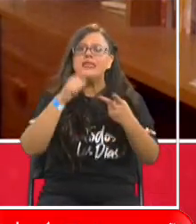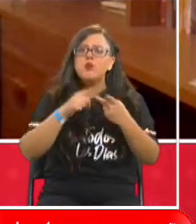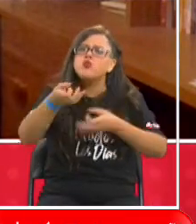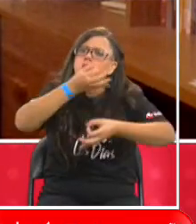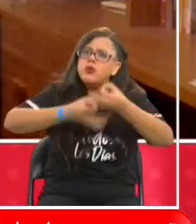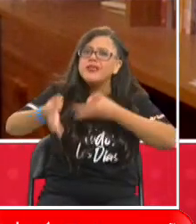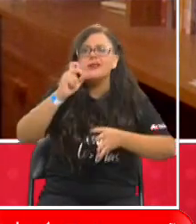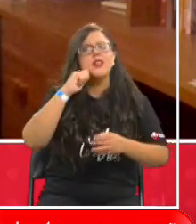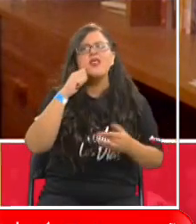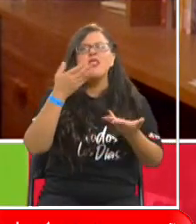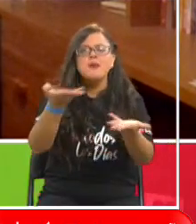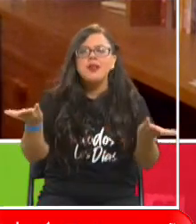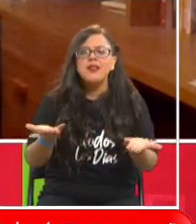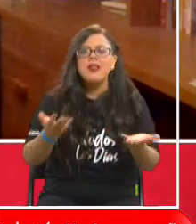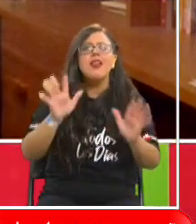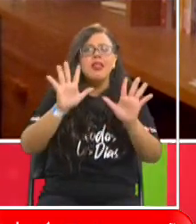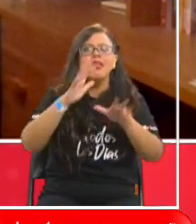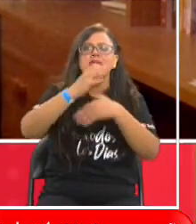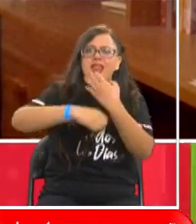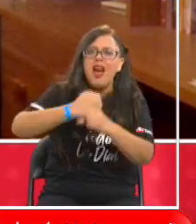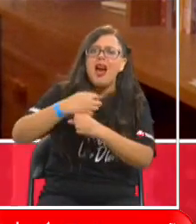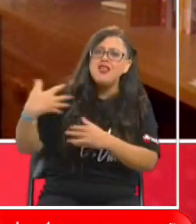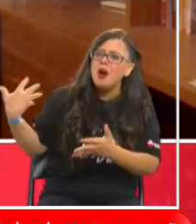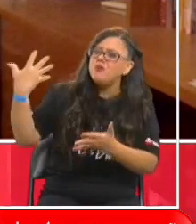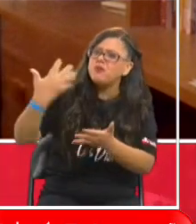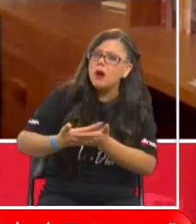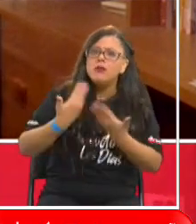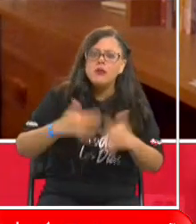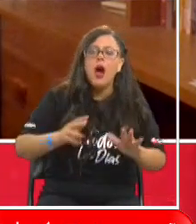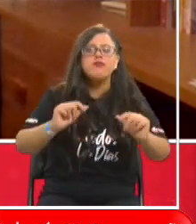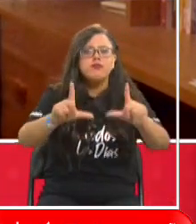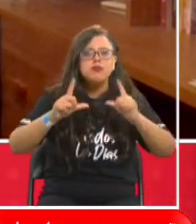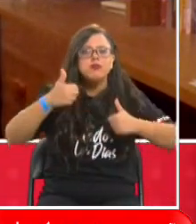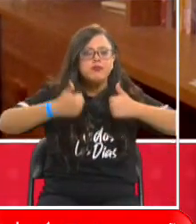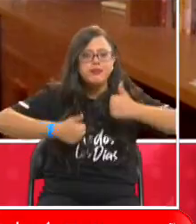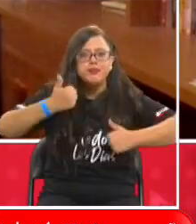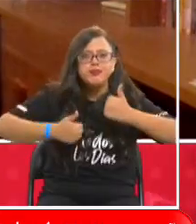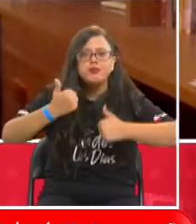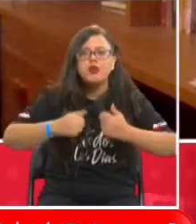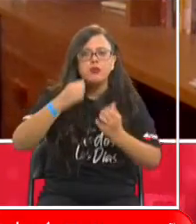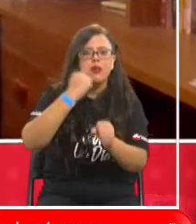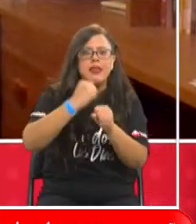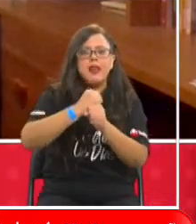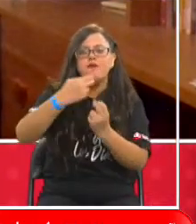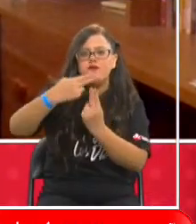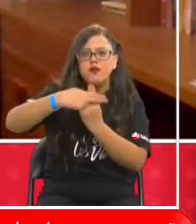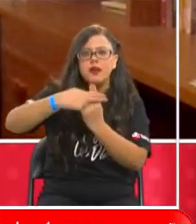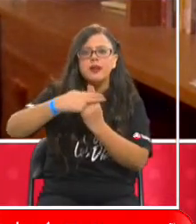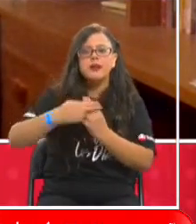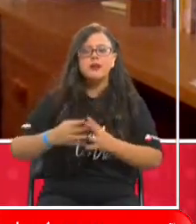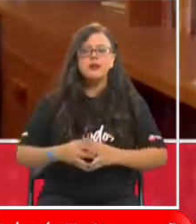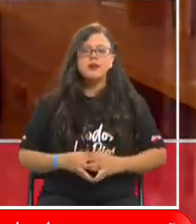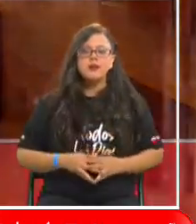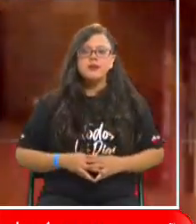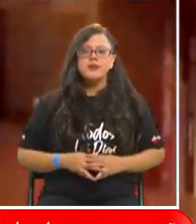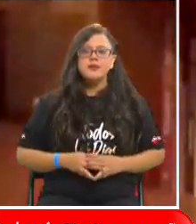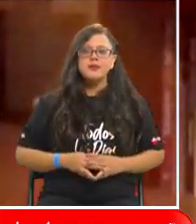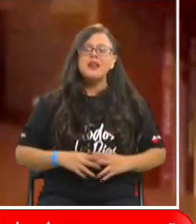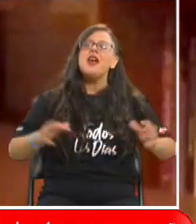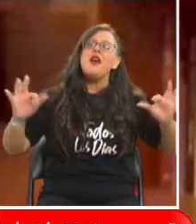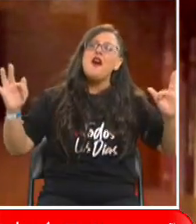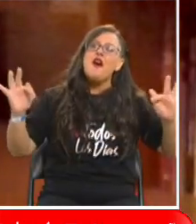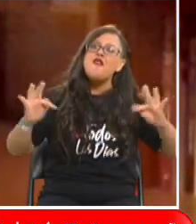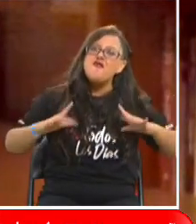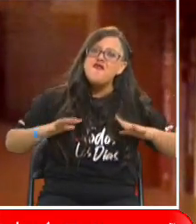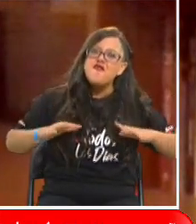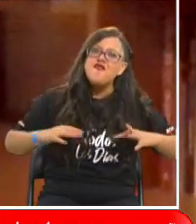qué ha significado para ti estos 10 años de profesional de la Teletón. Bueno, sí, muy feliz cumpleaños a